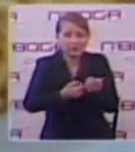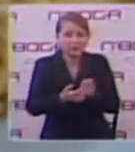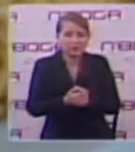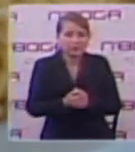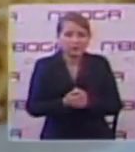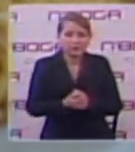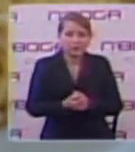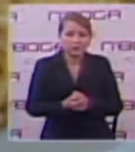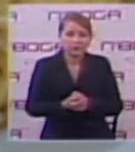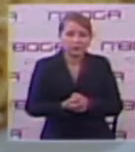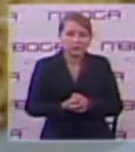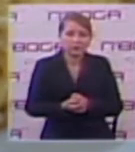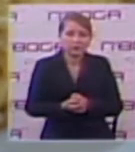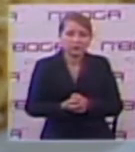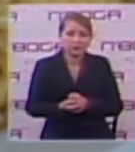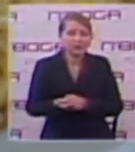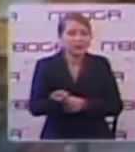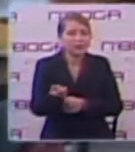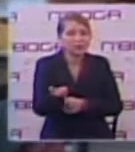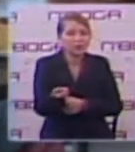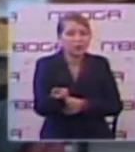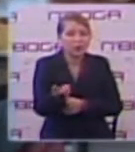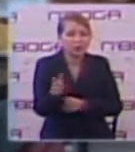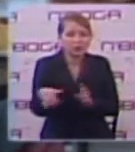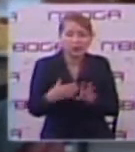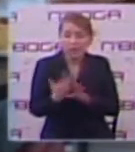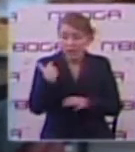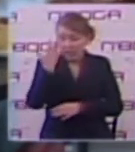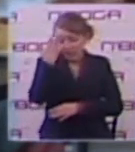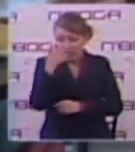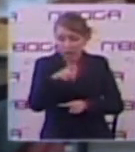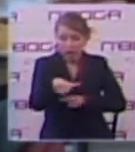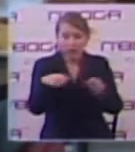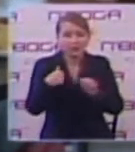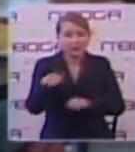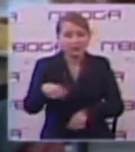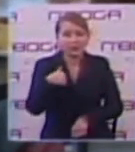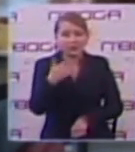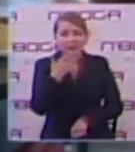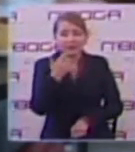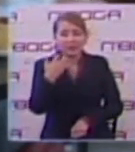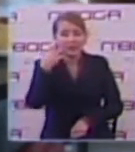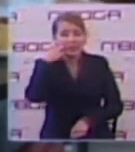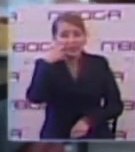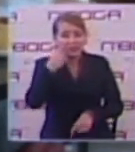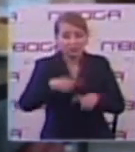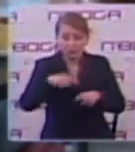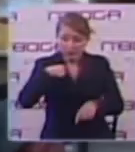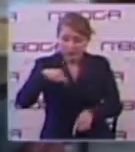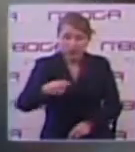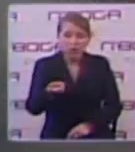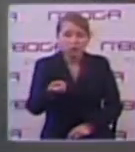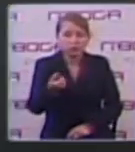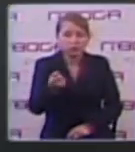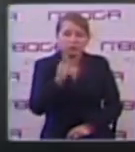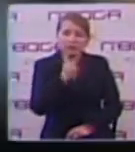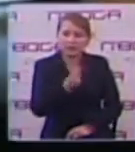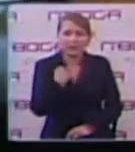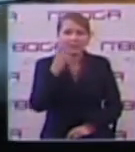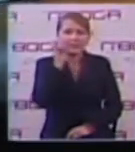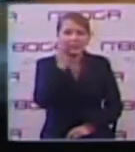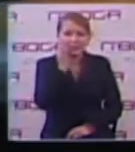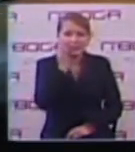no por que seamos uno de los mejores lugares de comida de carnes, pero nuestros moros son muy deliciosos.